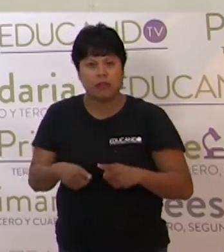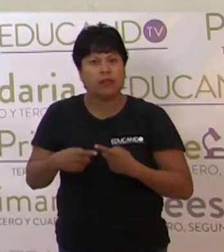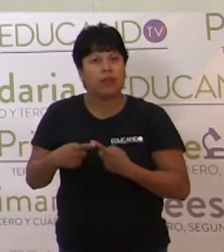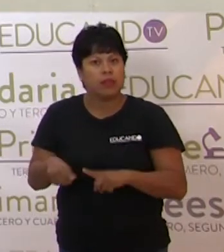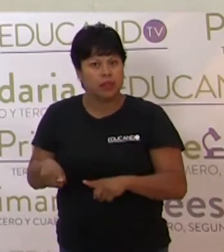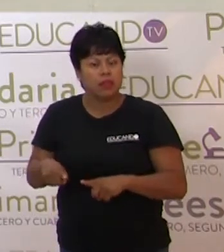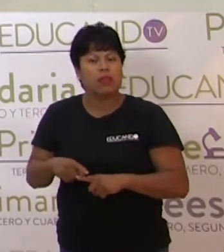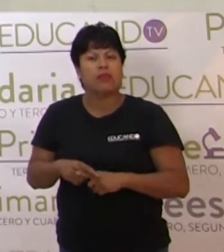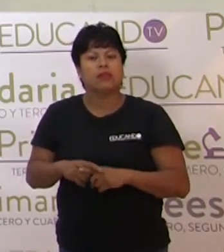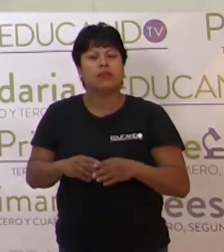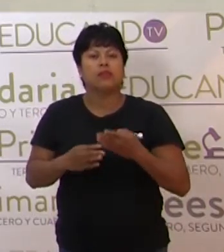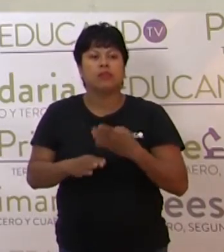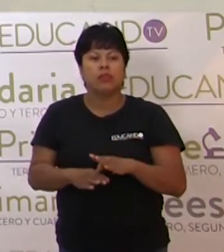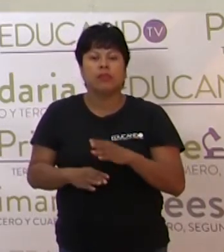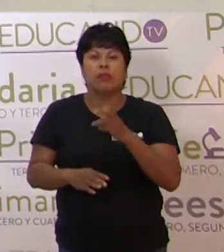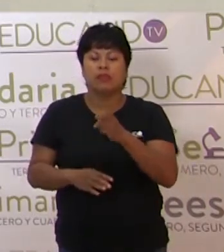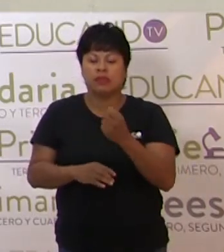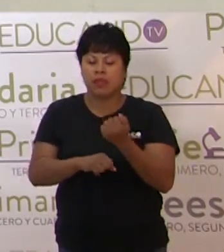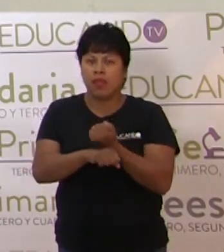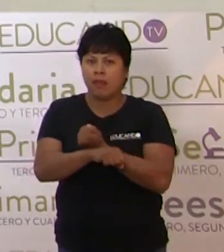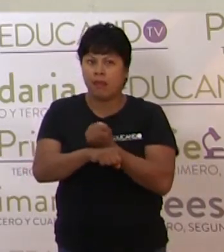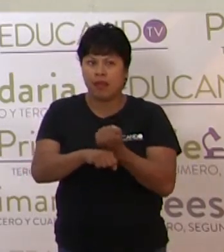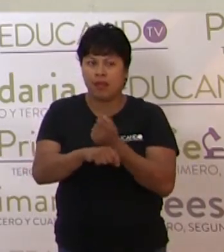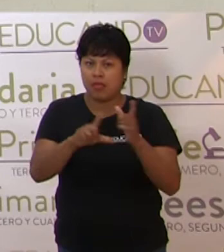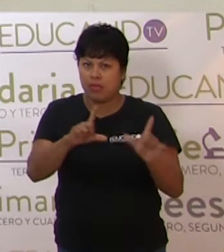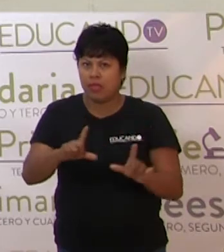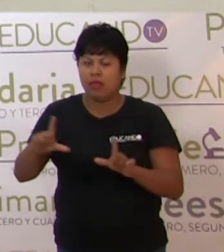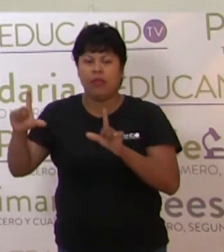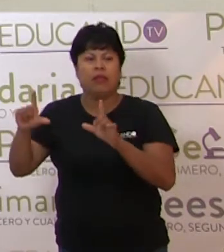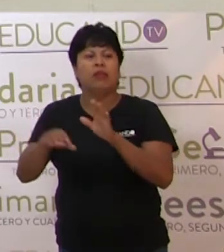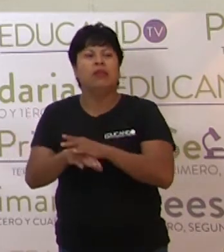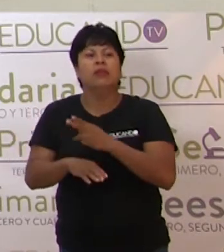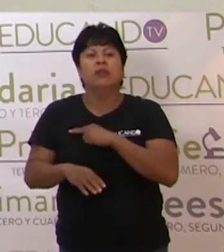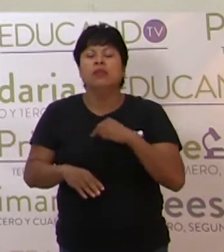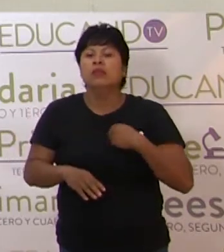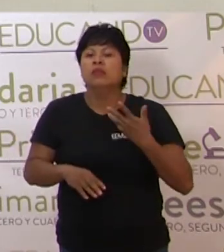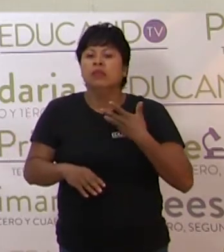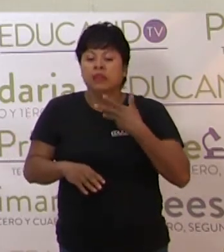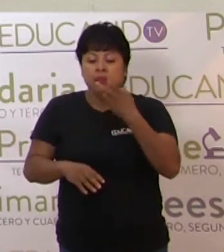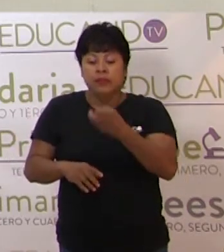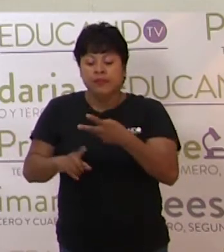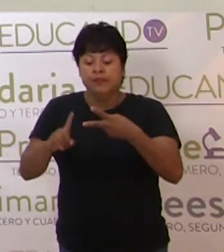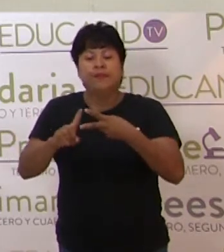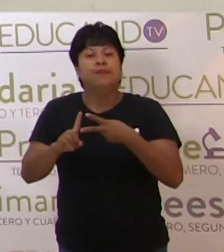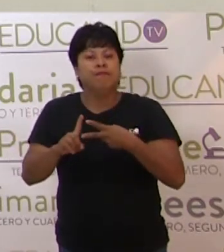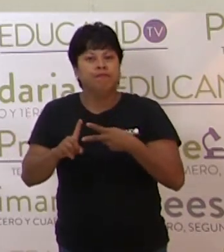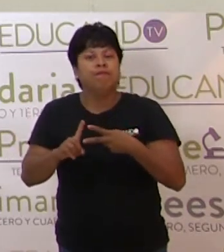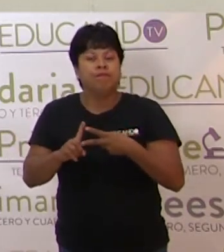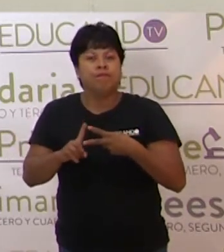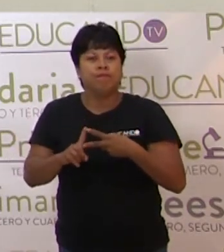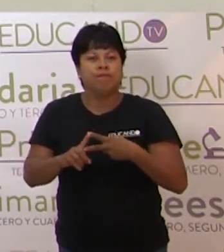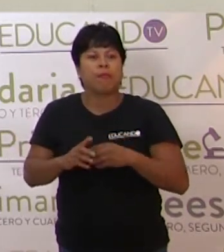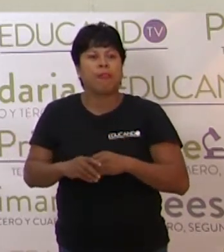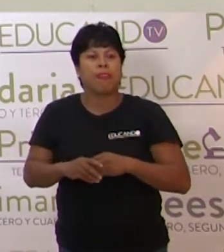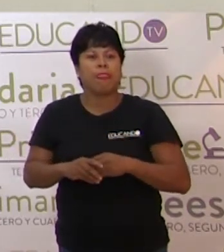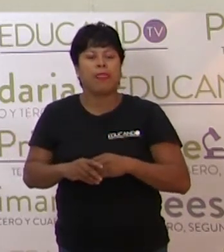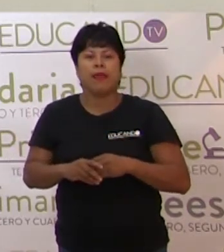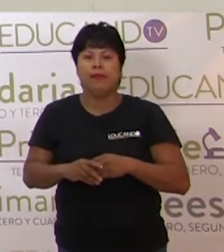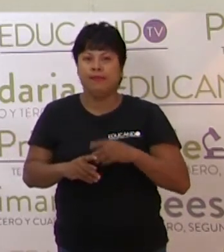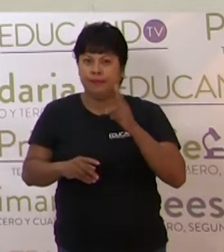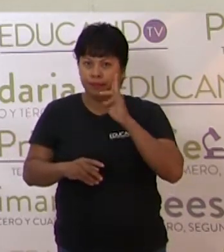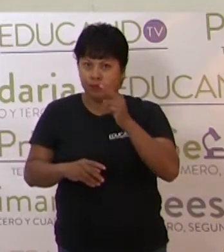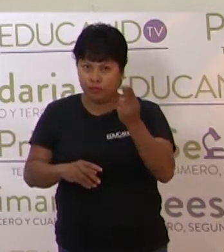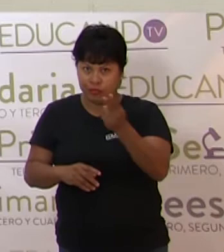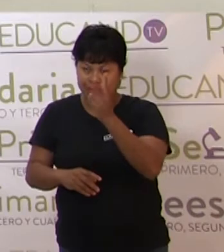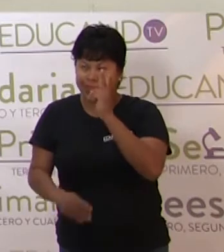de la lámina amarilla porque tenemos que este triángulo a ver ustedes así a